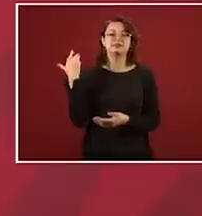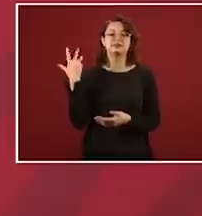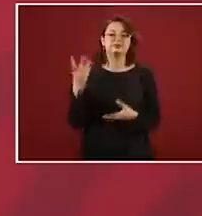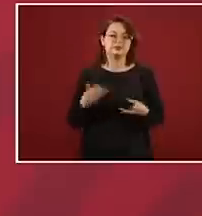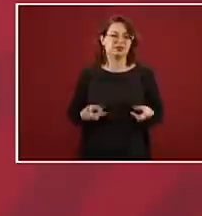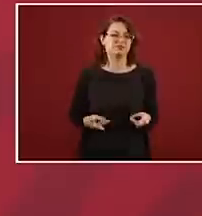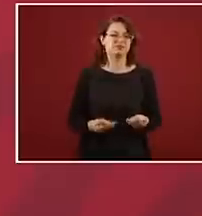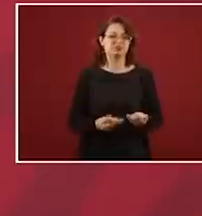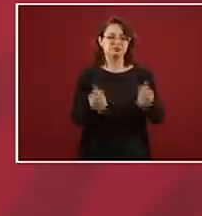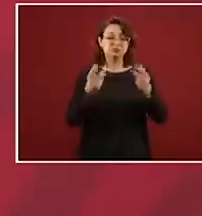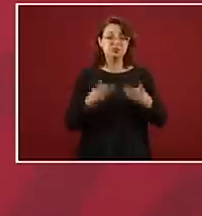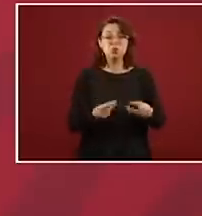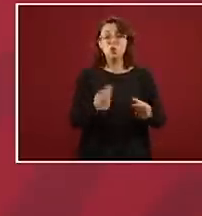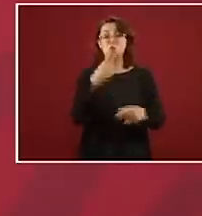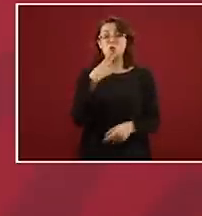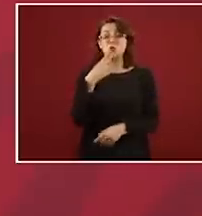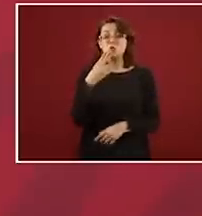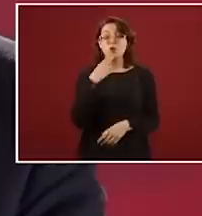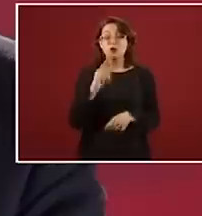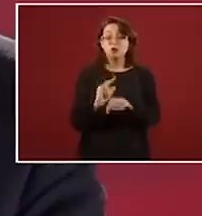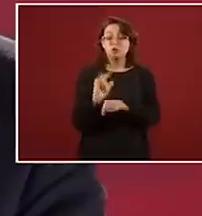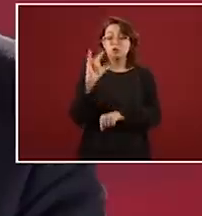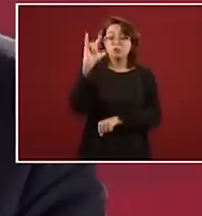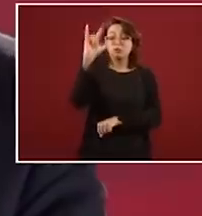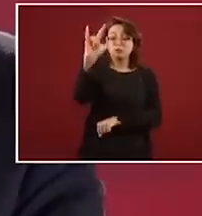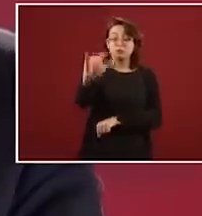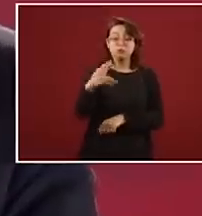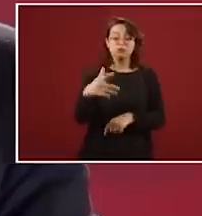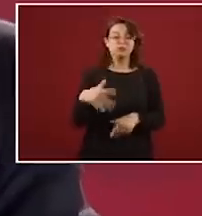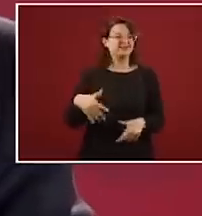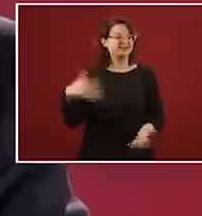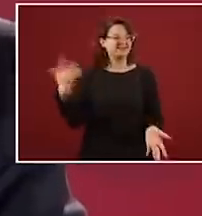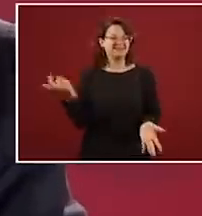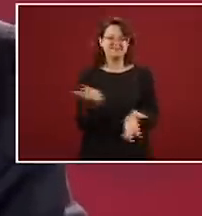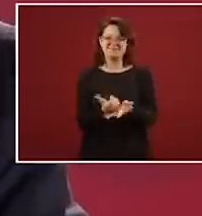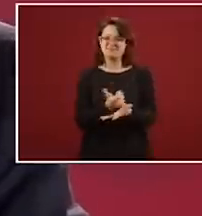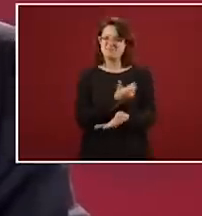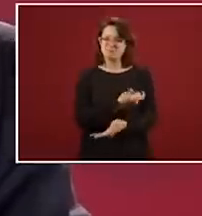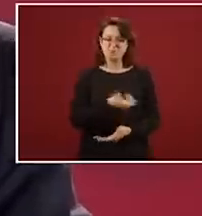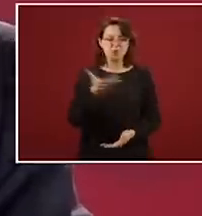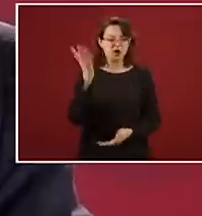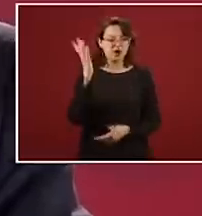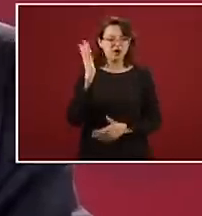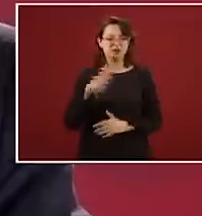el gasto de operación era elevadísimo.